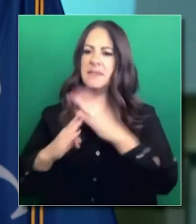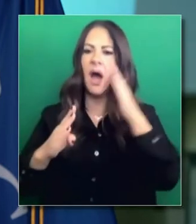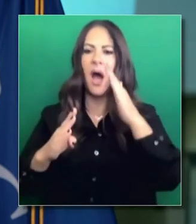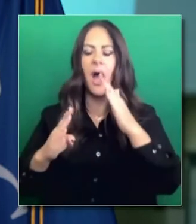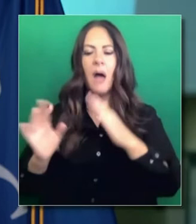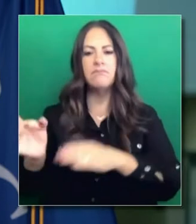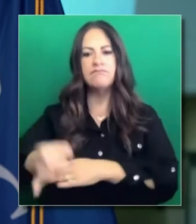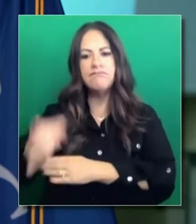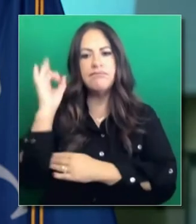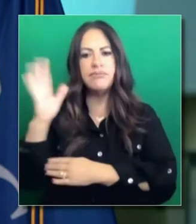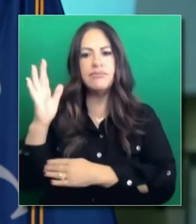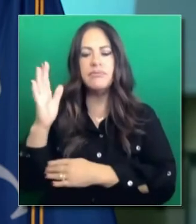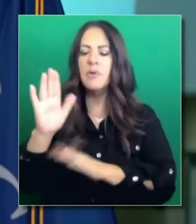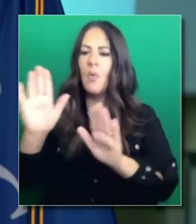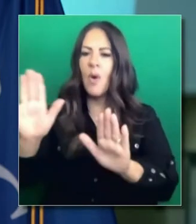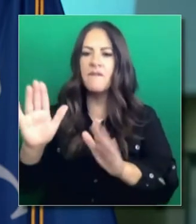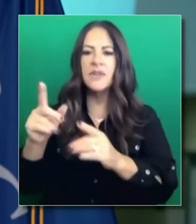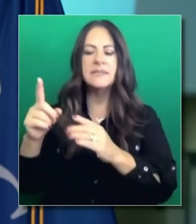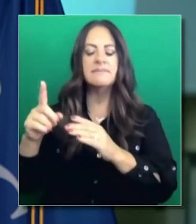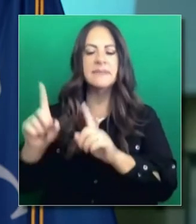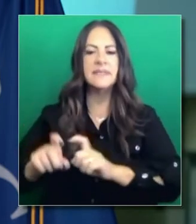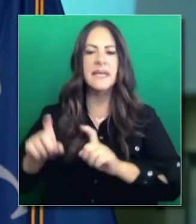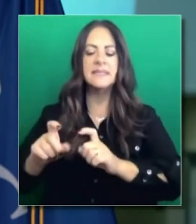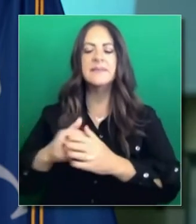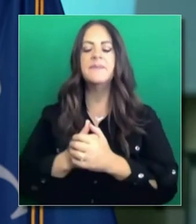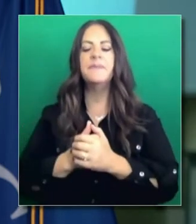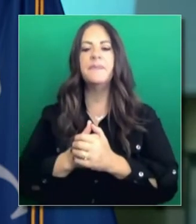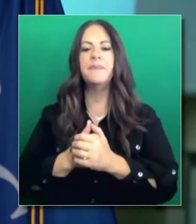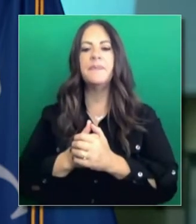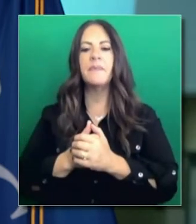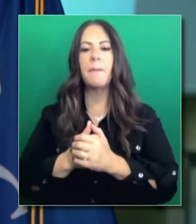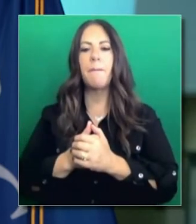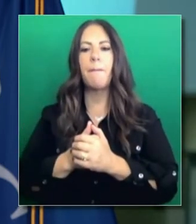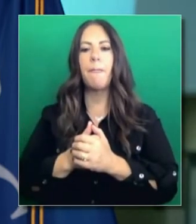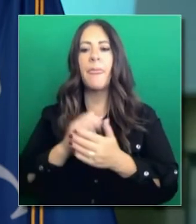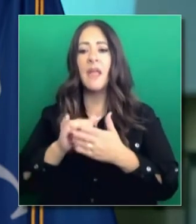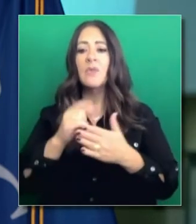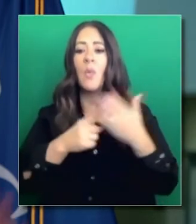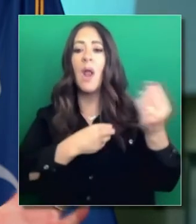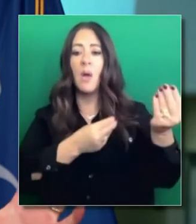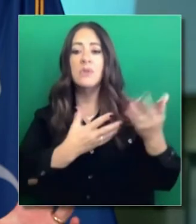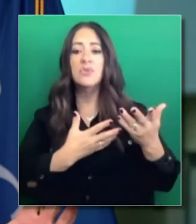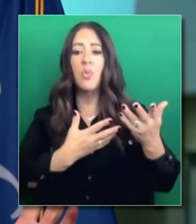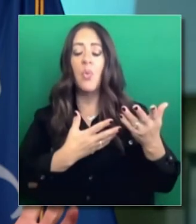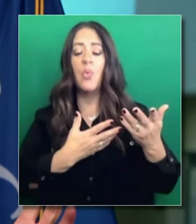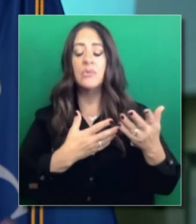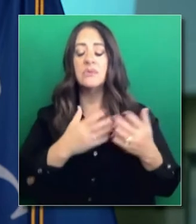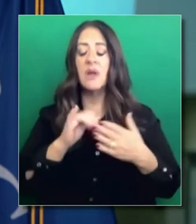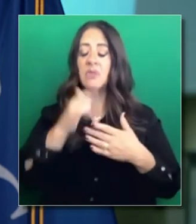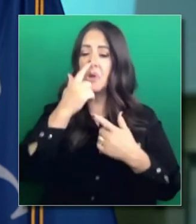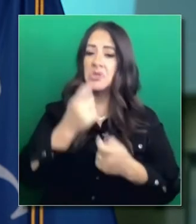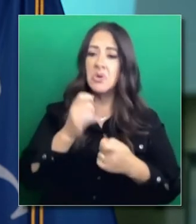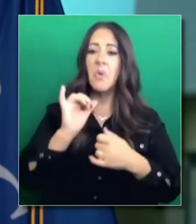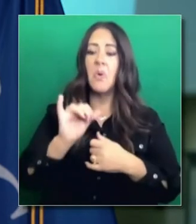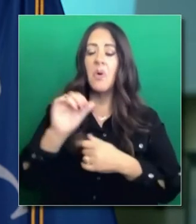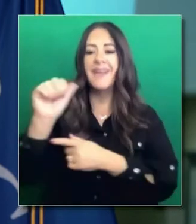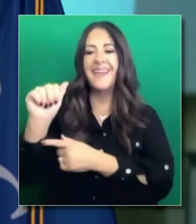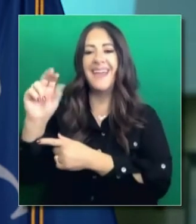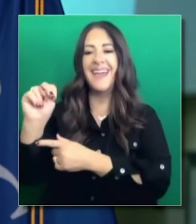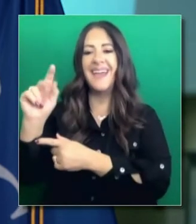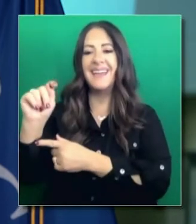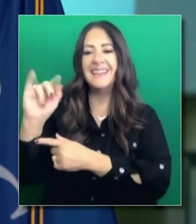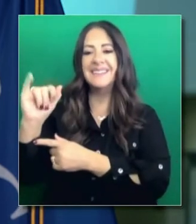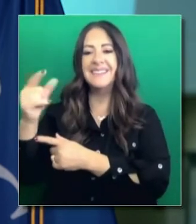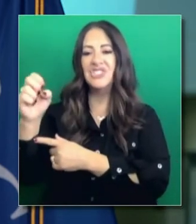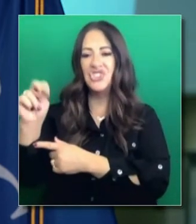la vanguardia de la tecnología, de las mejores. Algunos se usaron esta terminología, me pareció interesante considerarlo antígeno